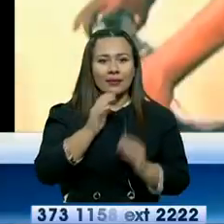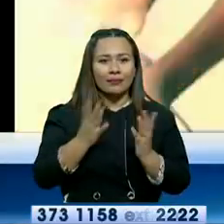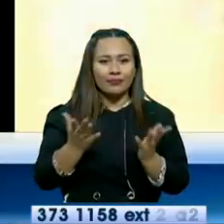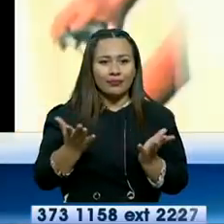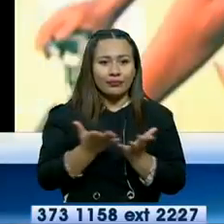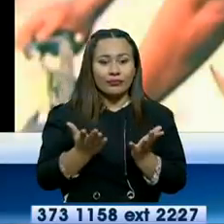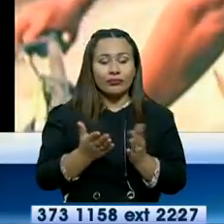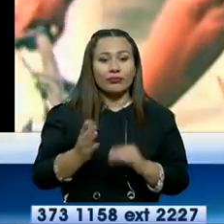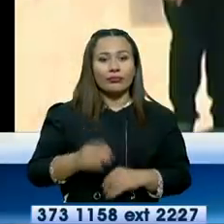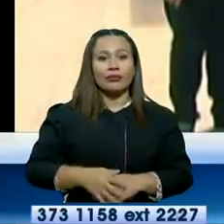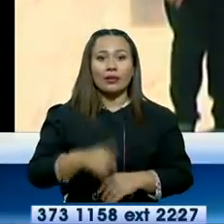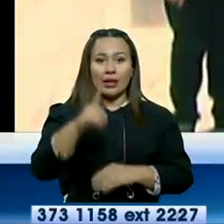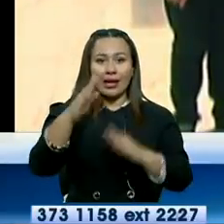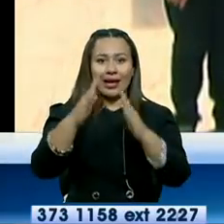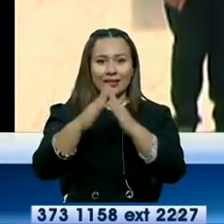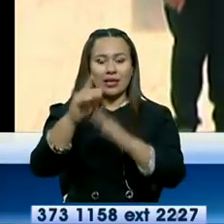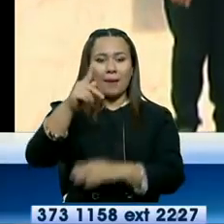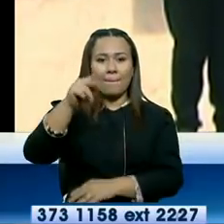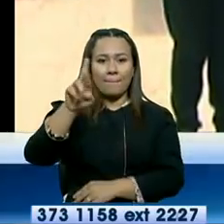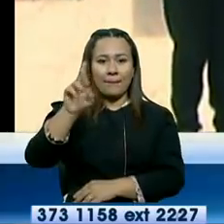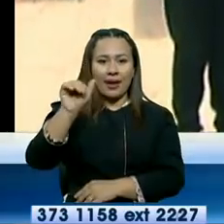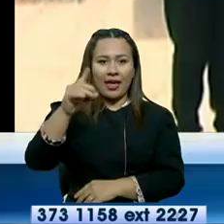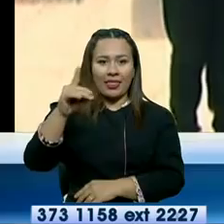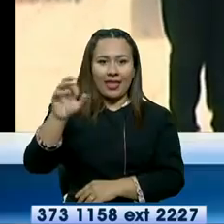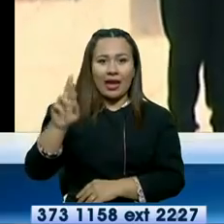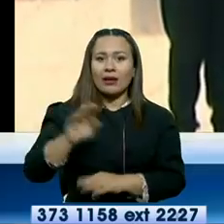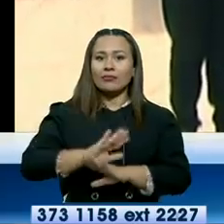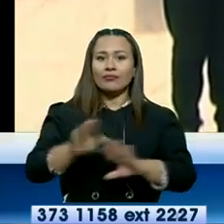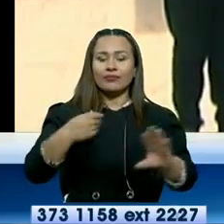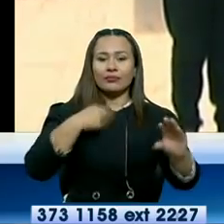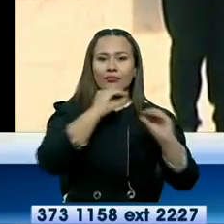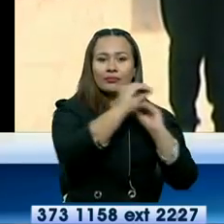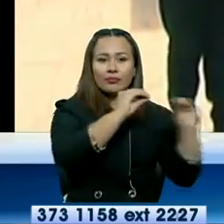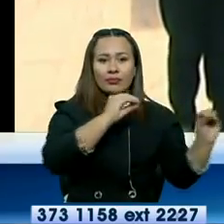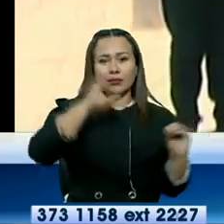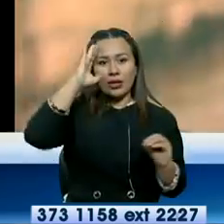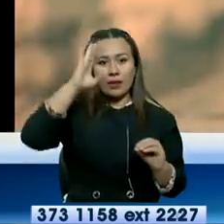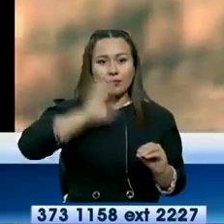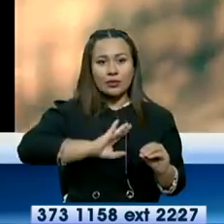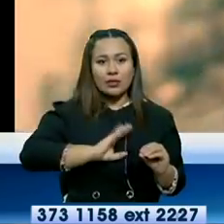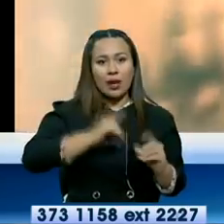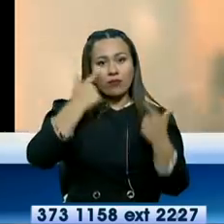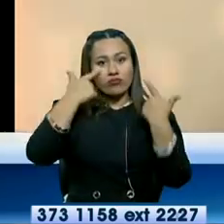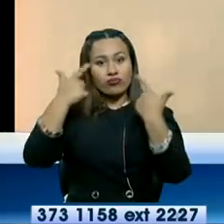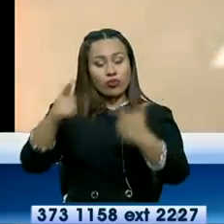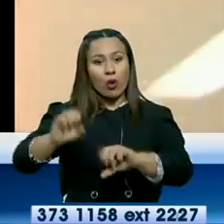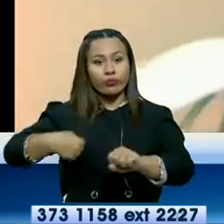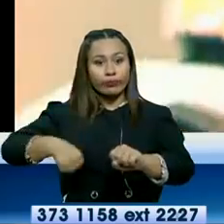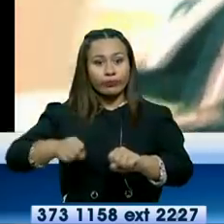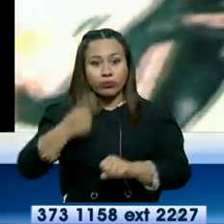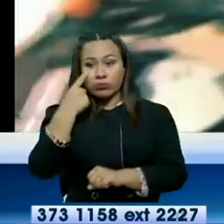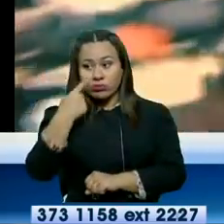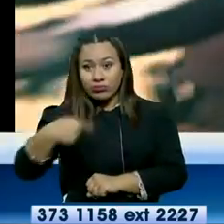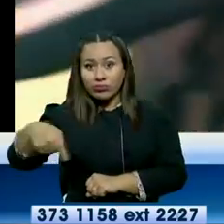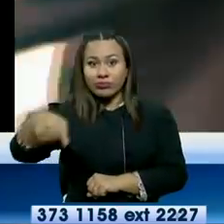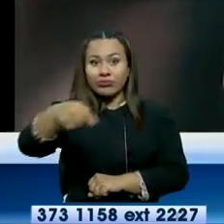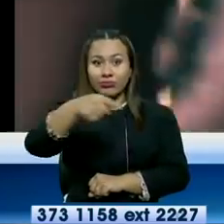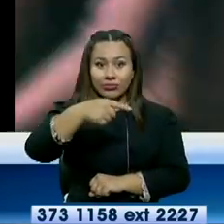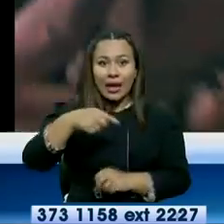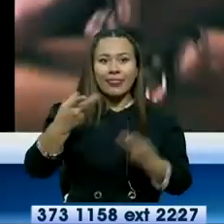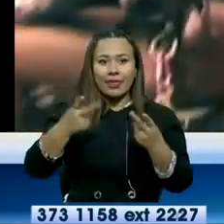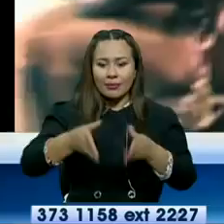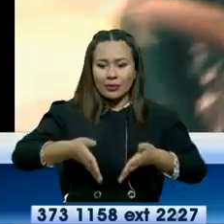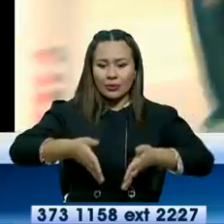ciudad, algunas familias ya pusieron sus casas en manos de la institución del orden para que los motorizados, también en las